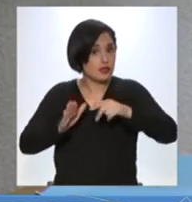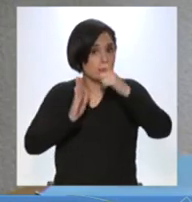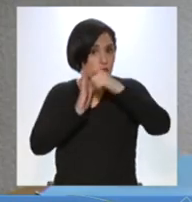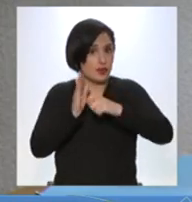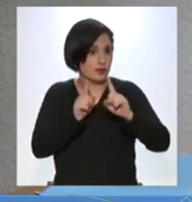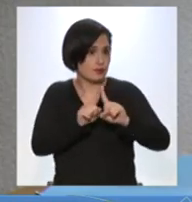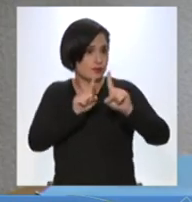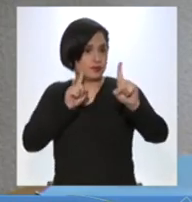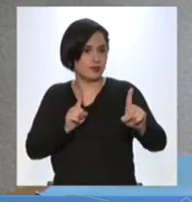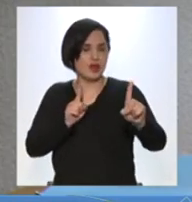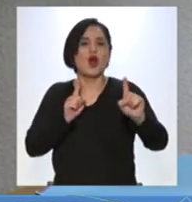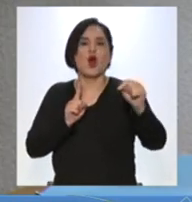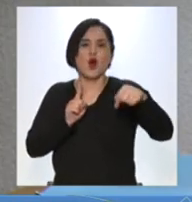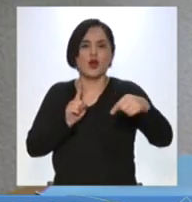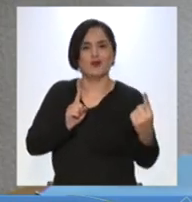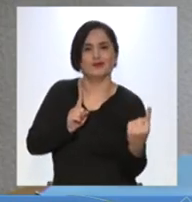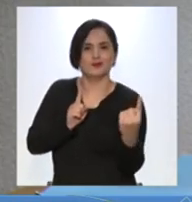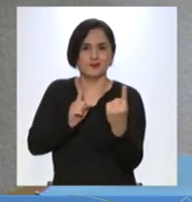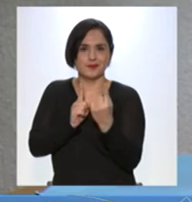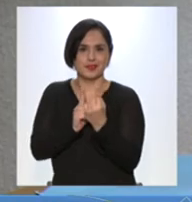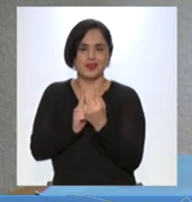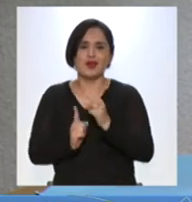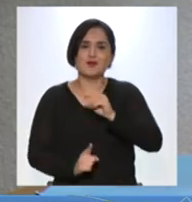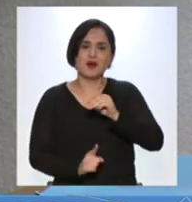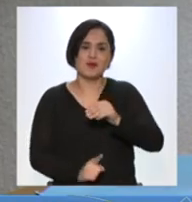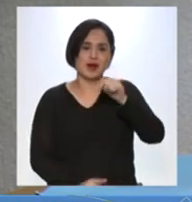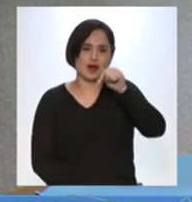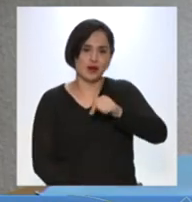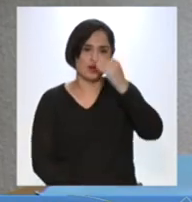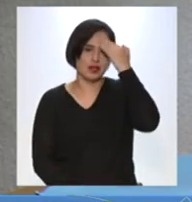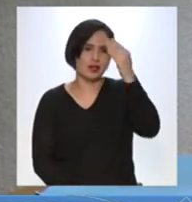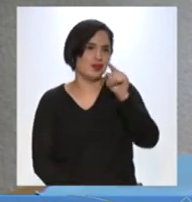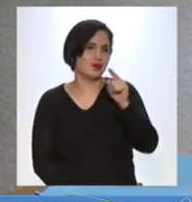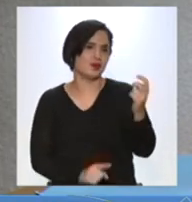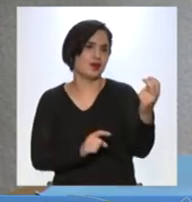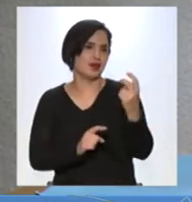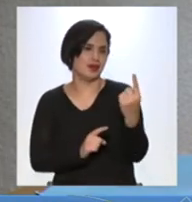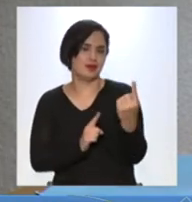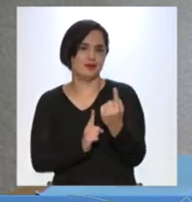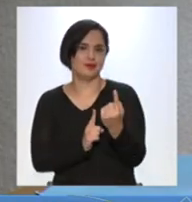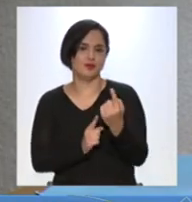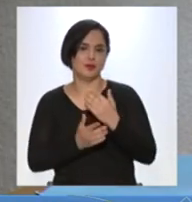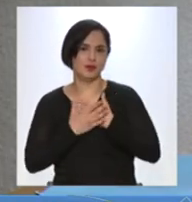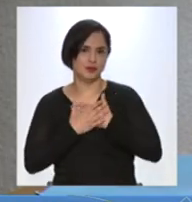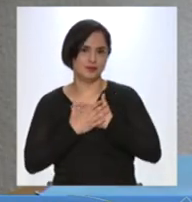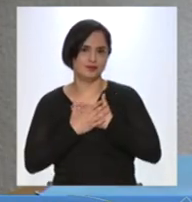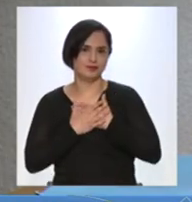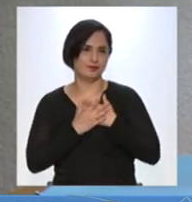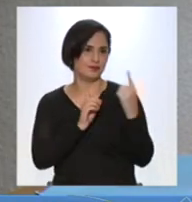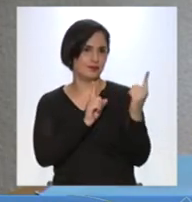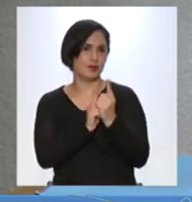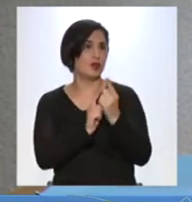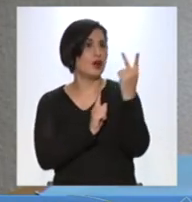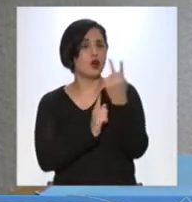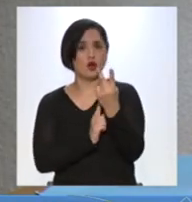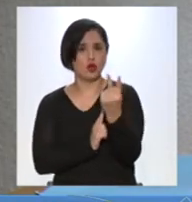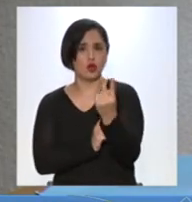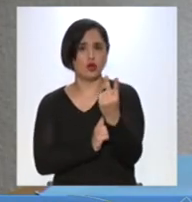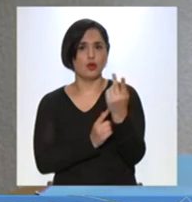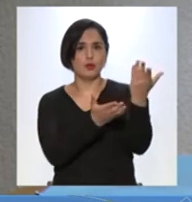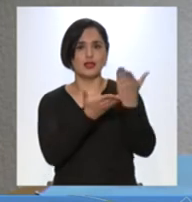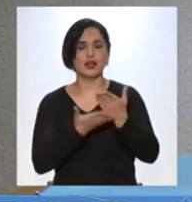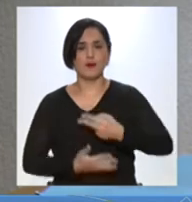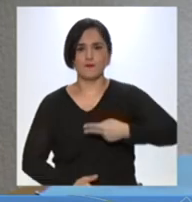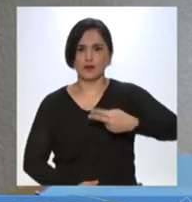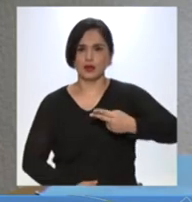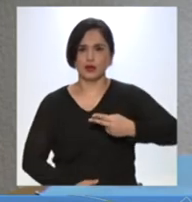separó. Estaba escrito, madre, que este día llegara y tú estarías acá conmigo. Ambos me entregaron los valores que